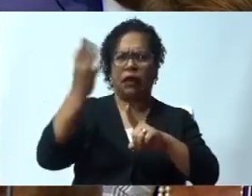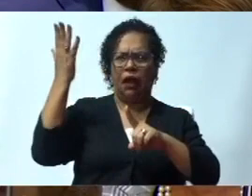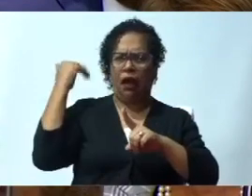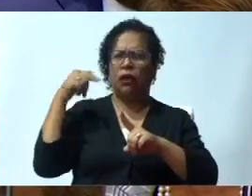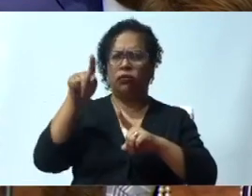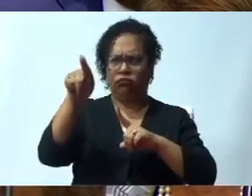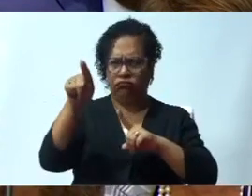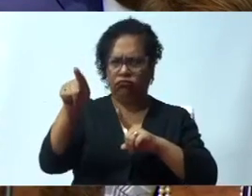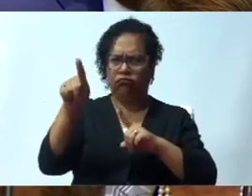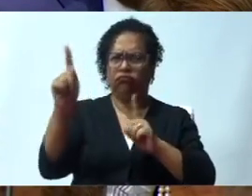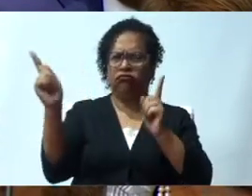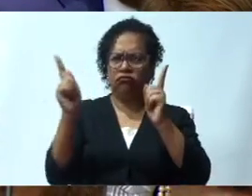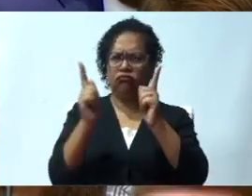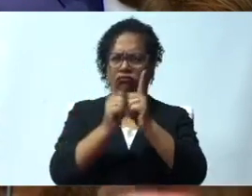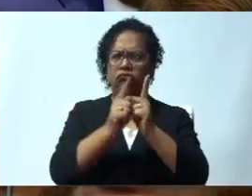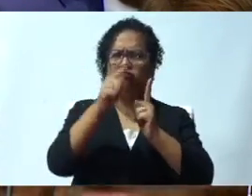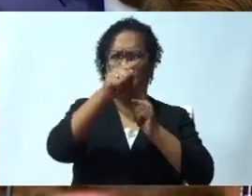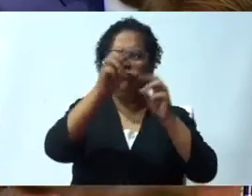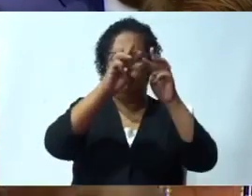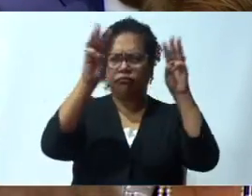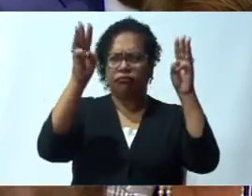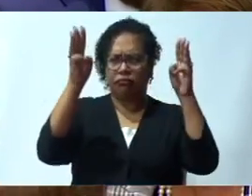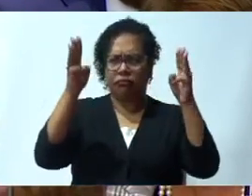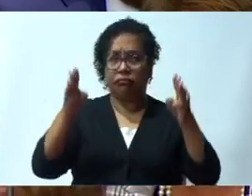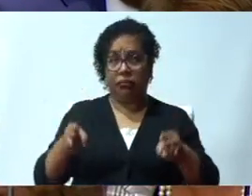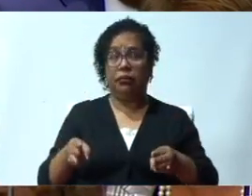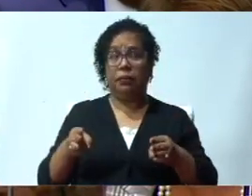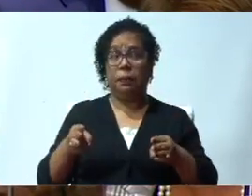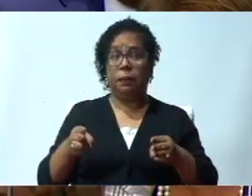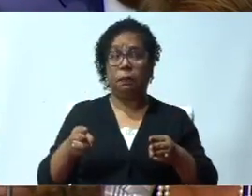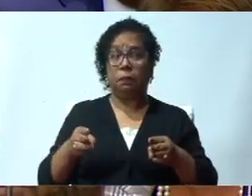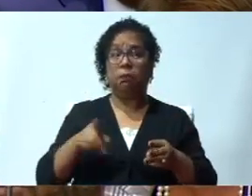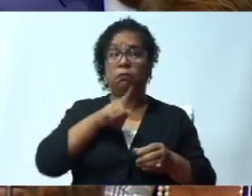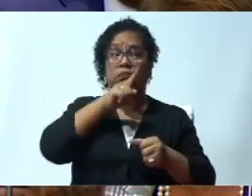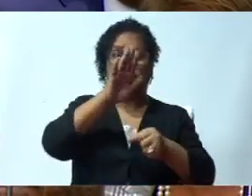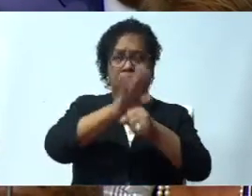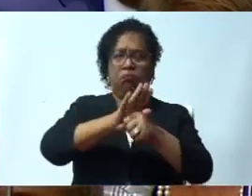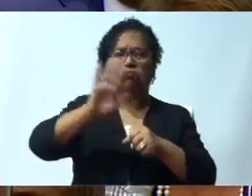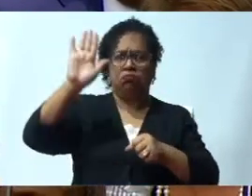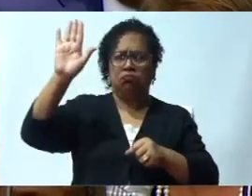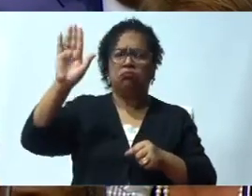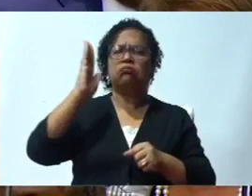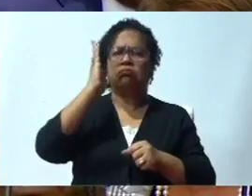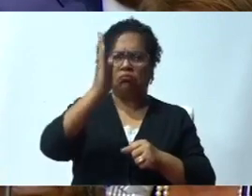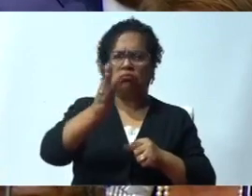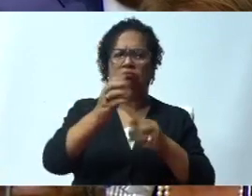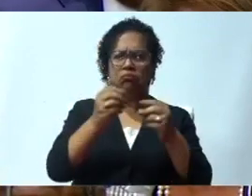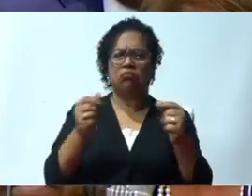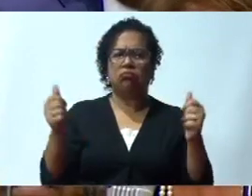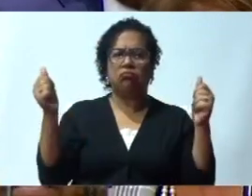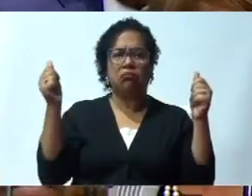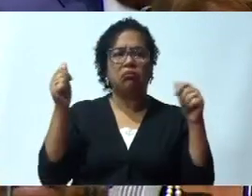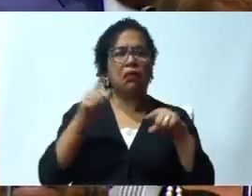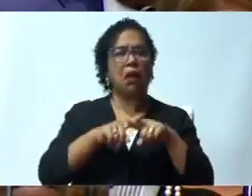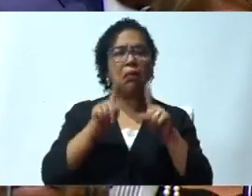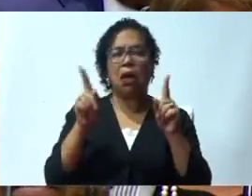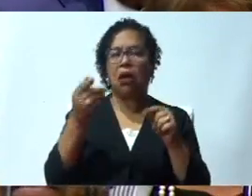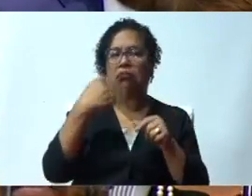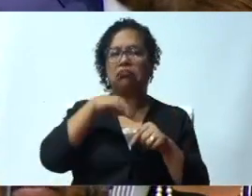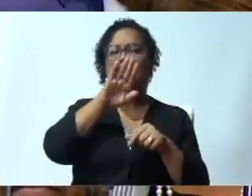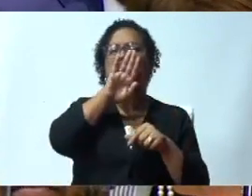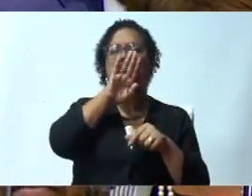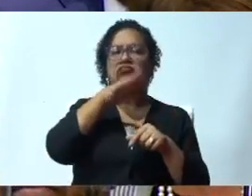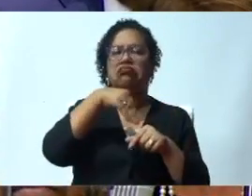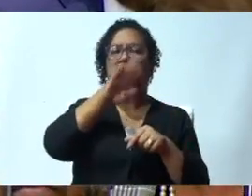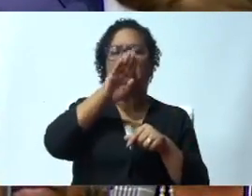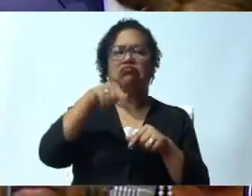se comprometieron a que eso se iba a resolver. Pero no, los esfuerzos han sido inútiles. He llamado,